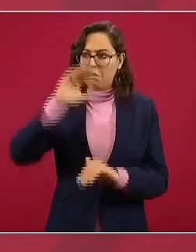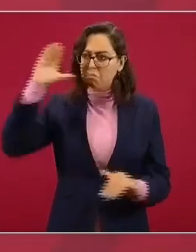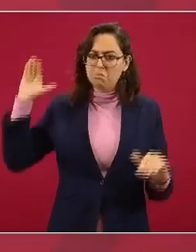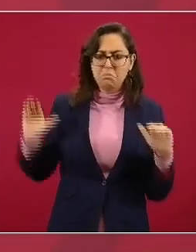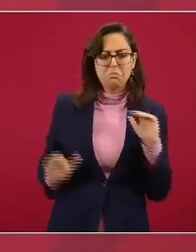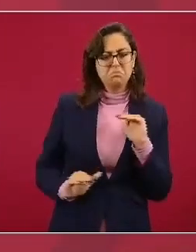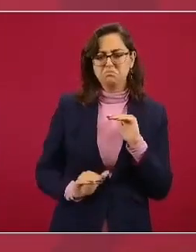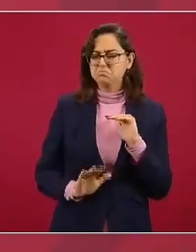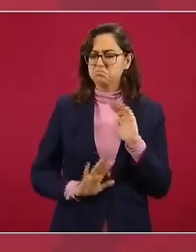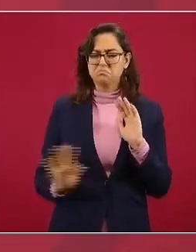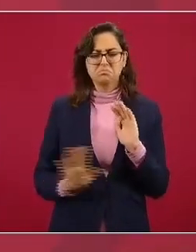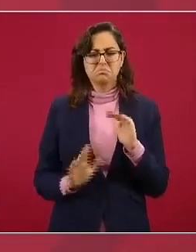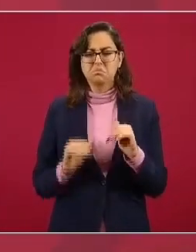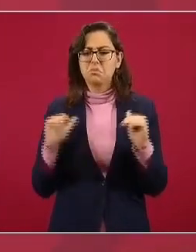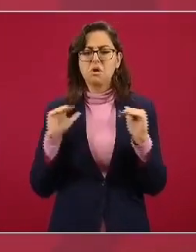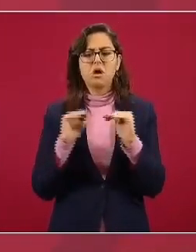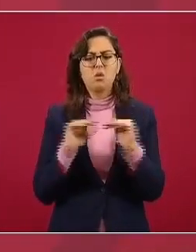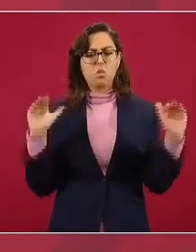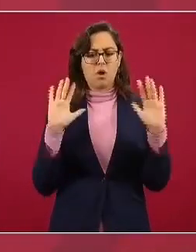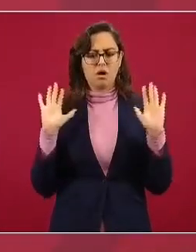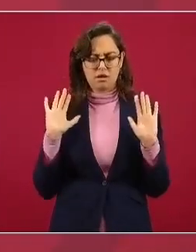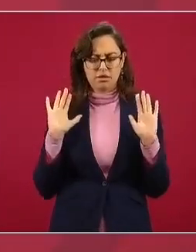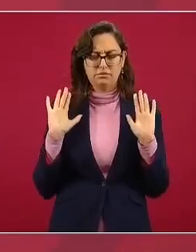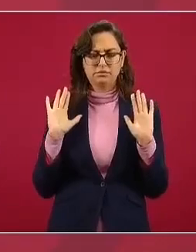Nos quedamos con la idea, además,